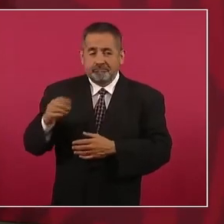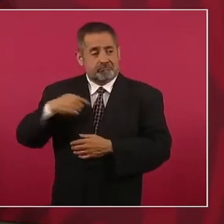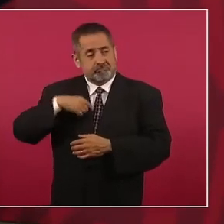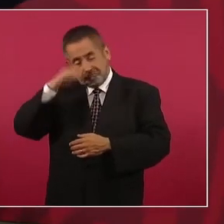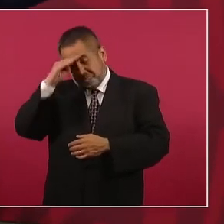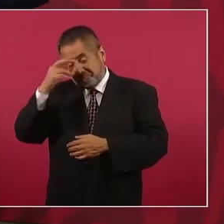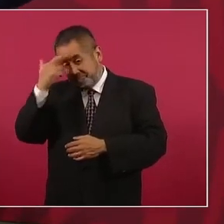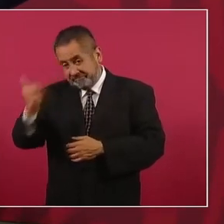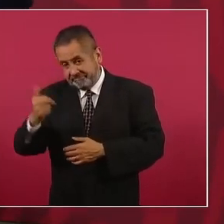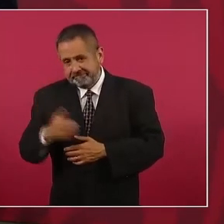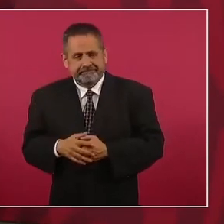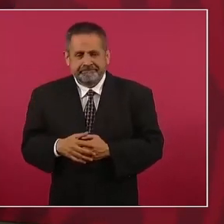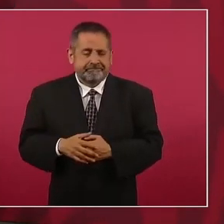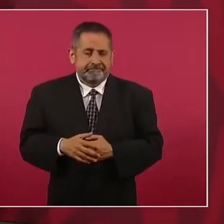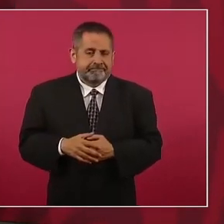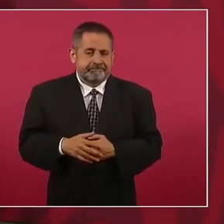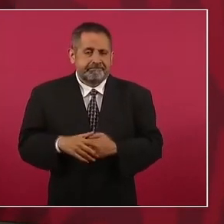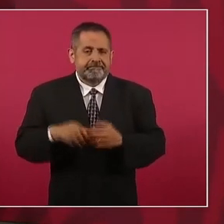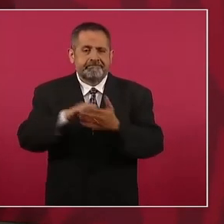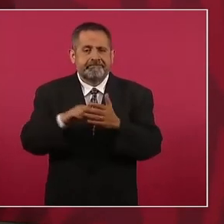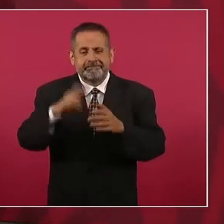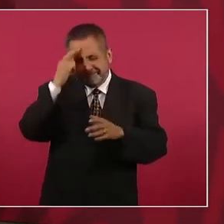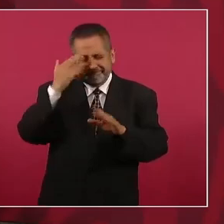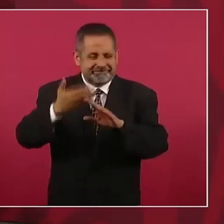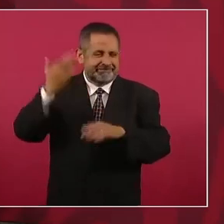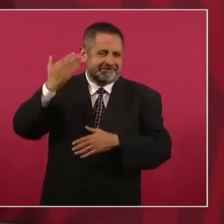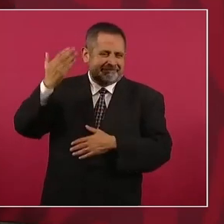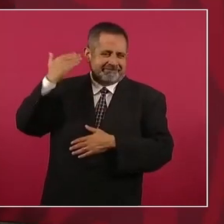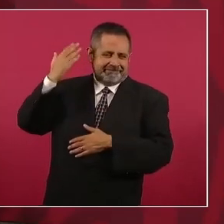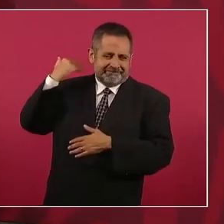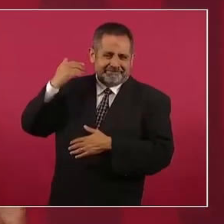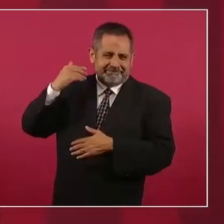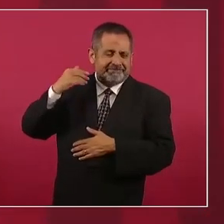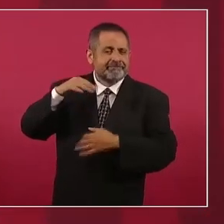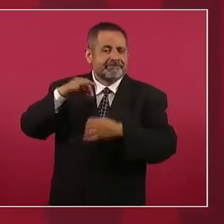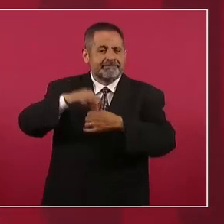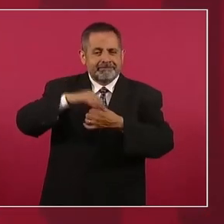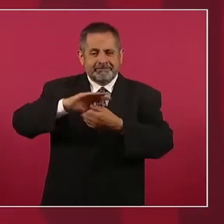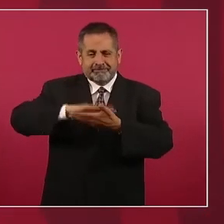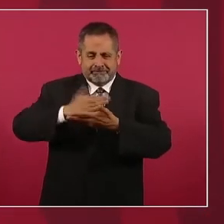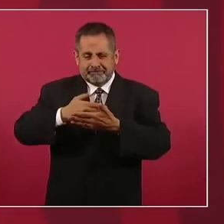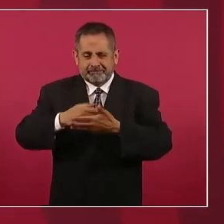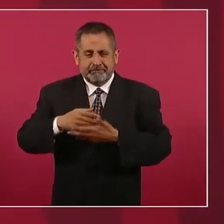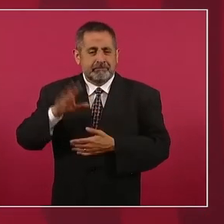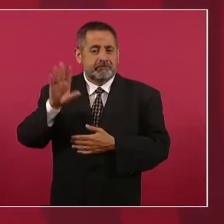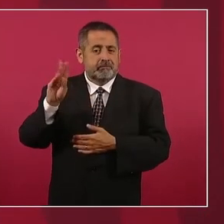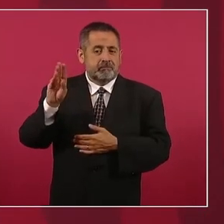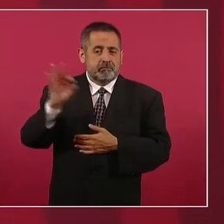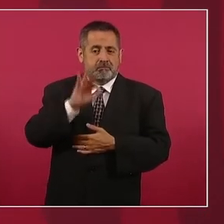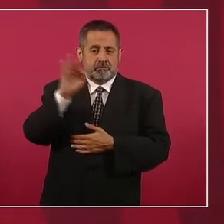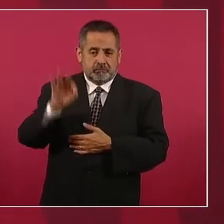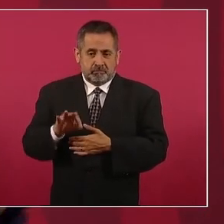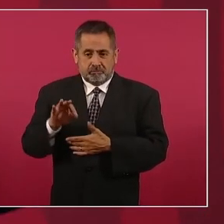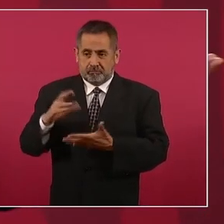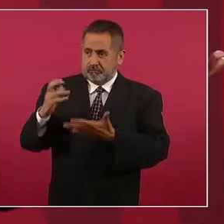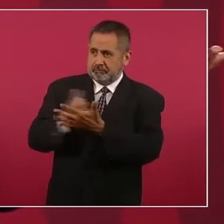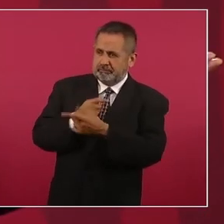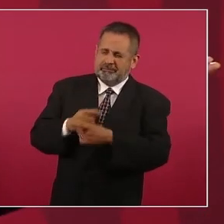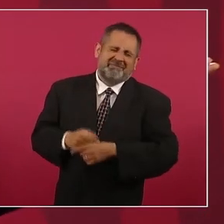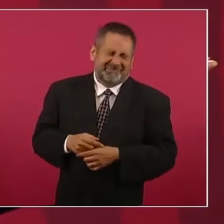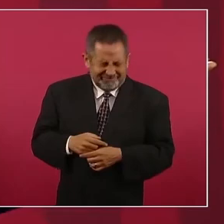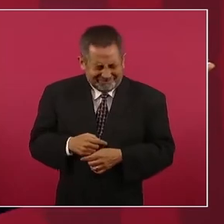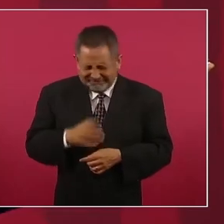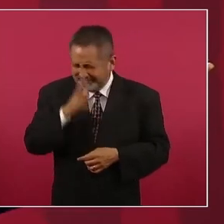Esos votos, por ejemplo, que habían antes en las elecciones, 90% de votos a favor, pues